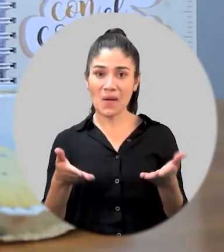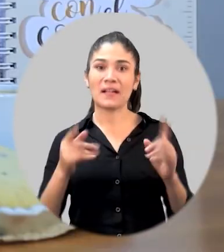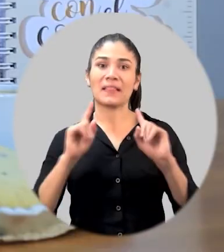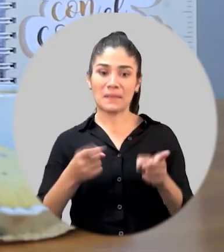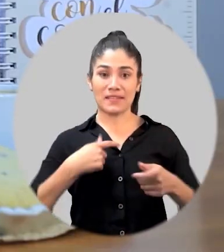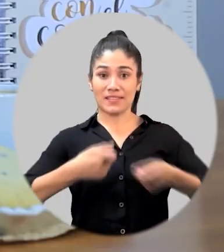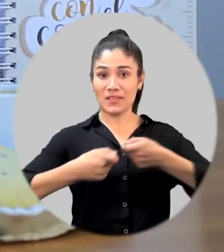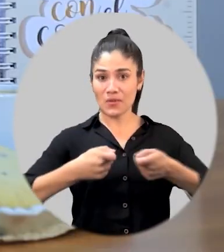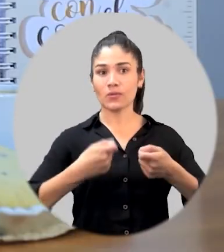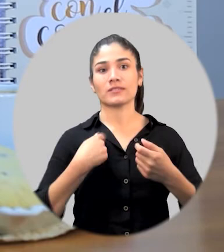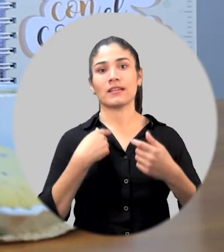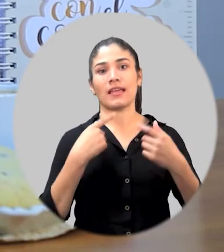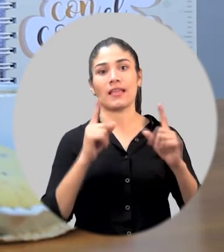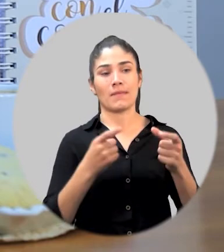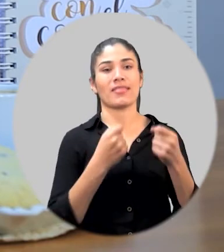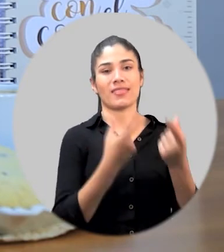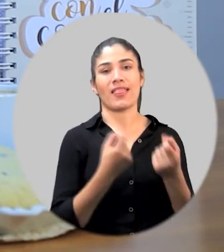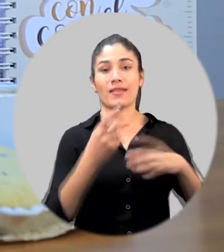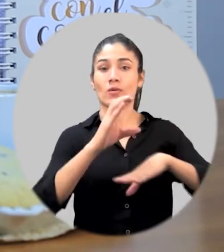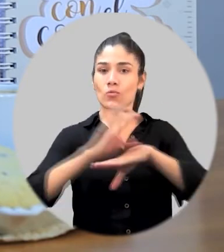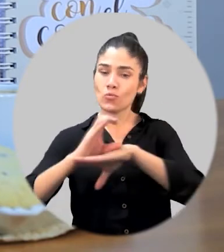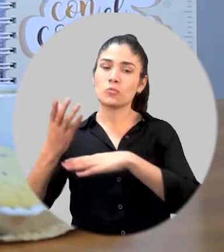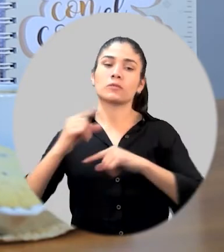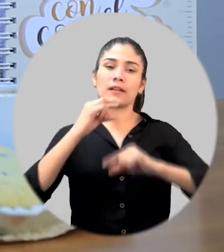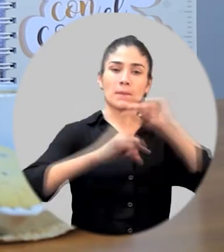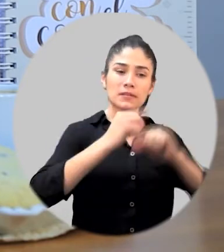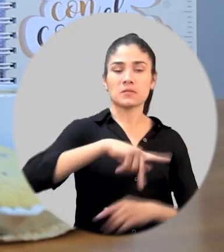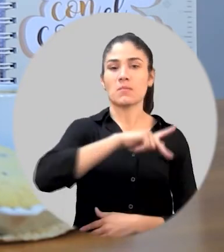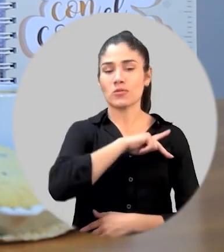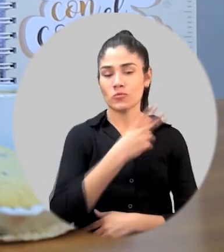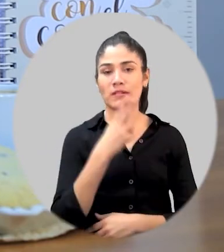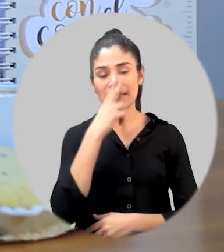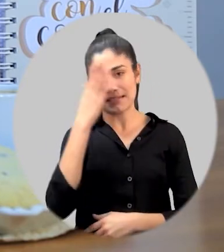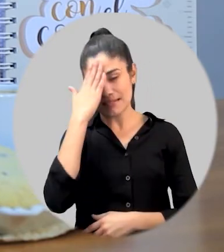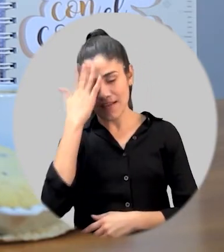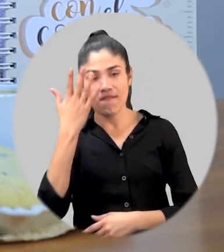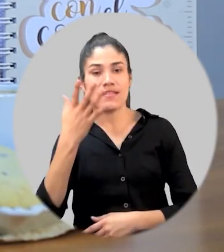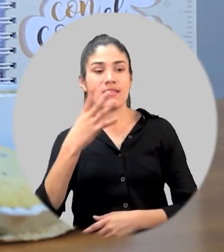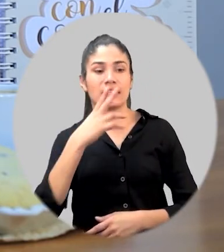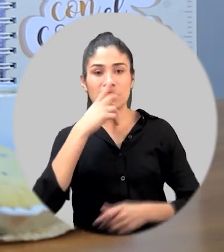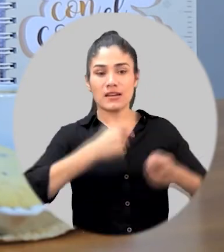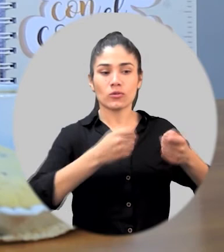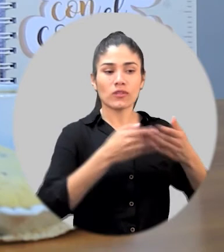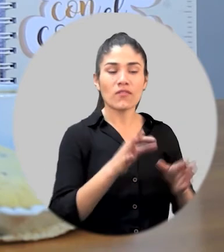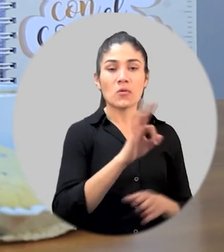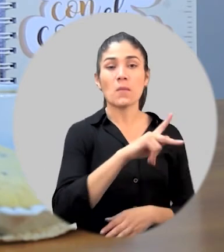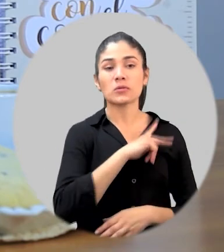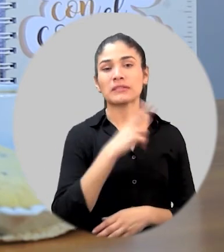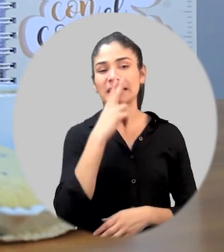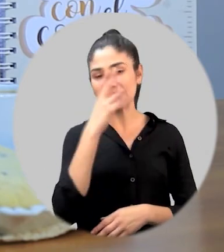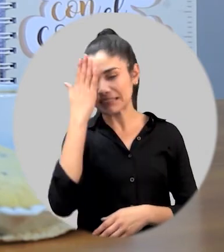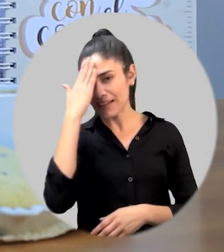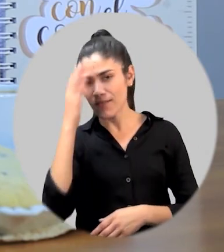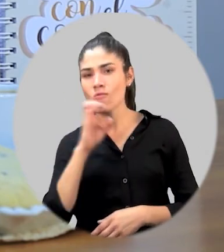Titania Bakery también está ofreciendo cursos de capacitación para emprendedores o para personas que son aficionadas y